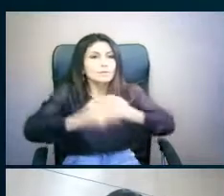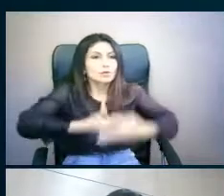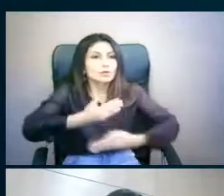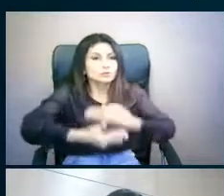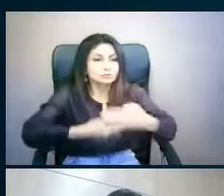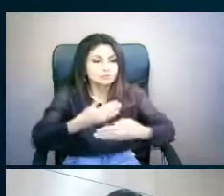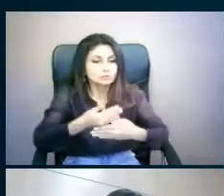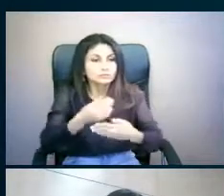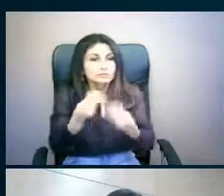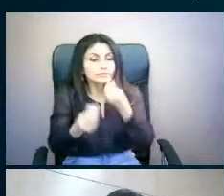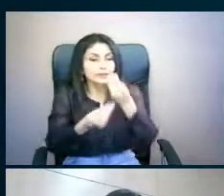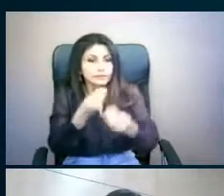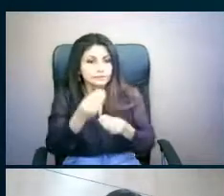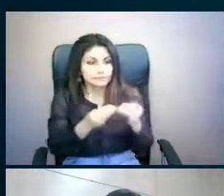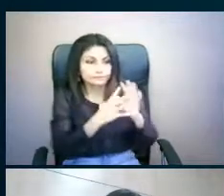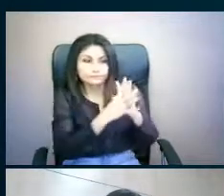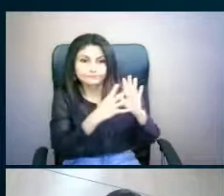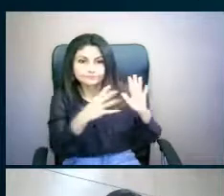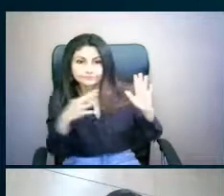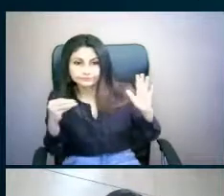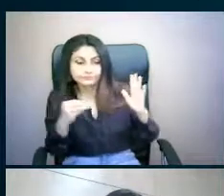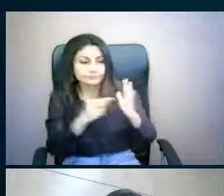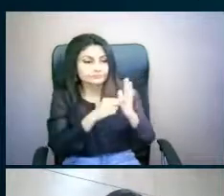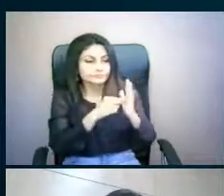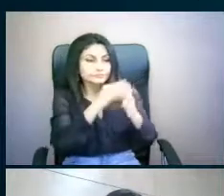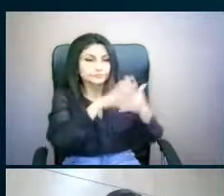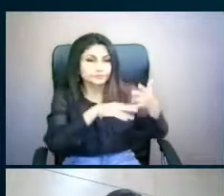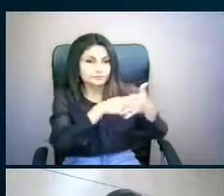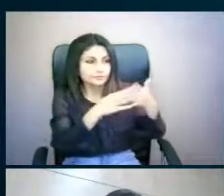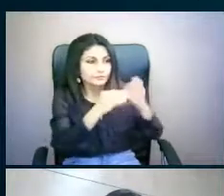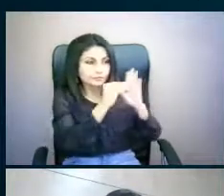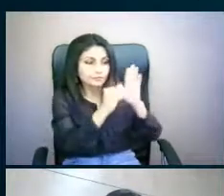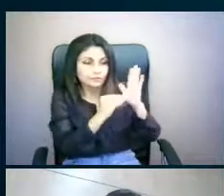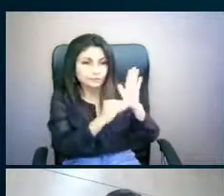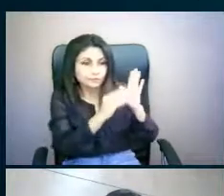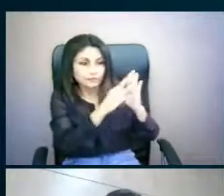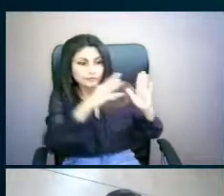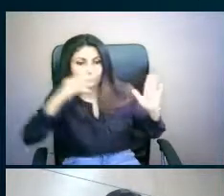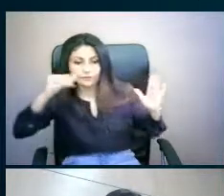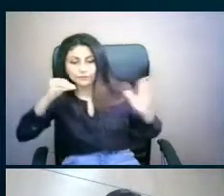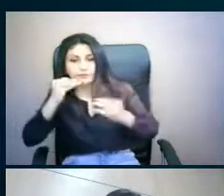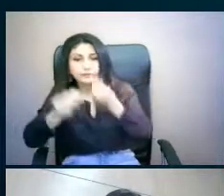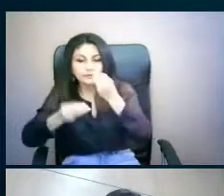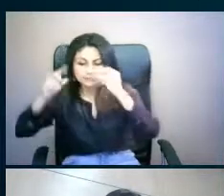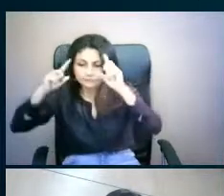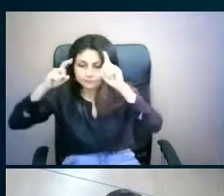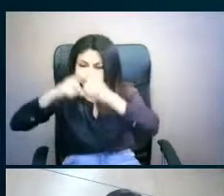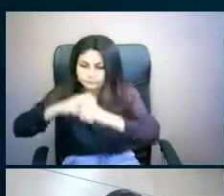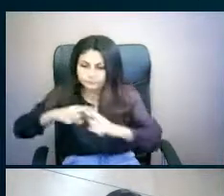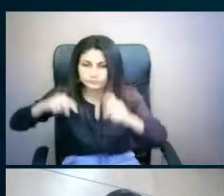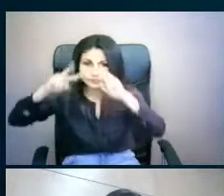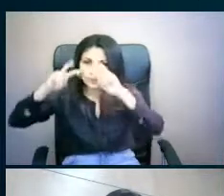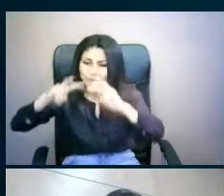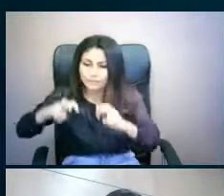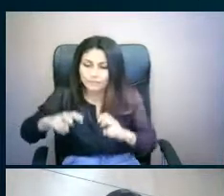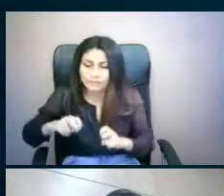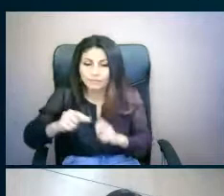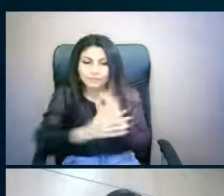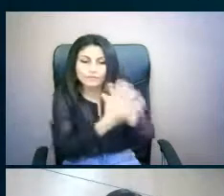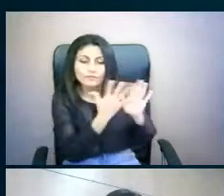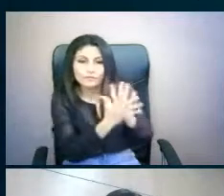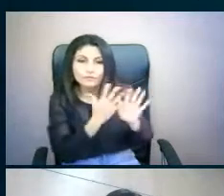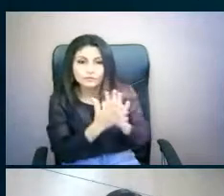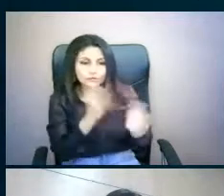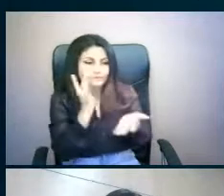vamos a hacer es extraerlos, hacer un análisis exploratorio de datos, una limpieza de datos,